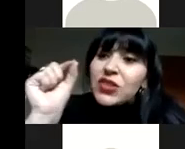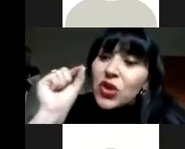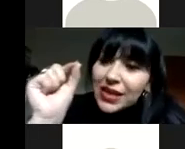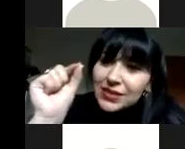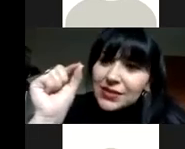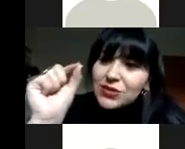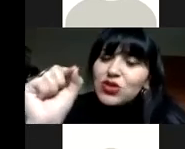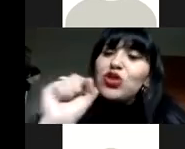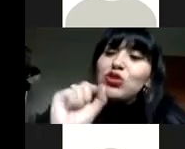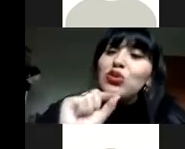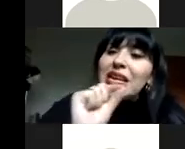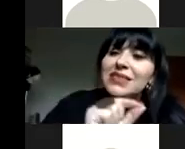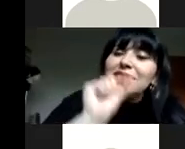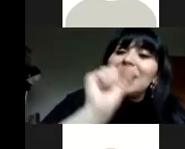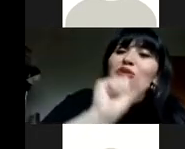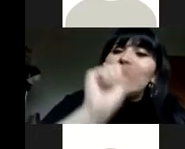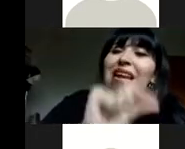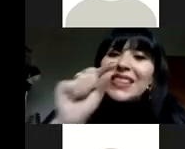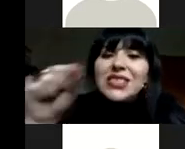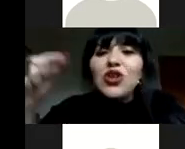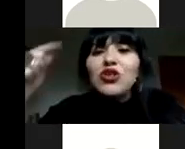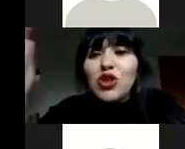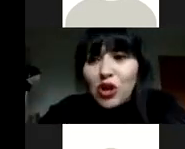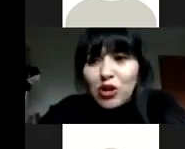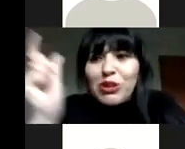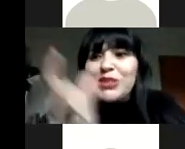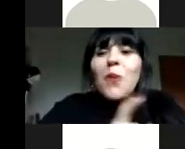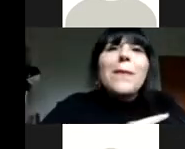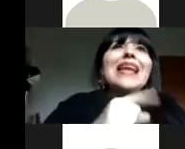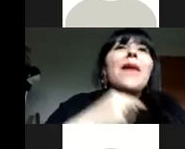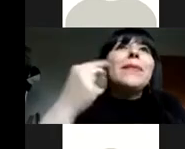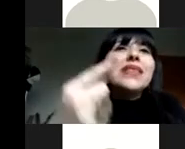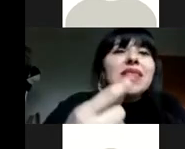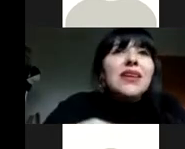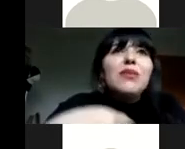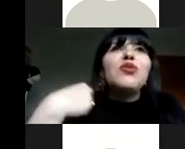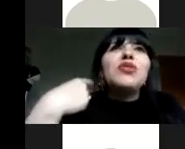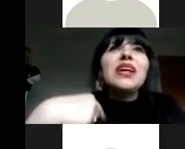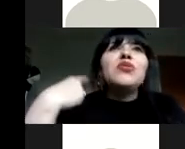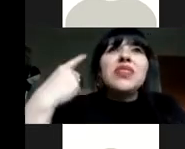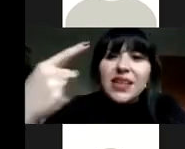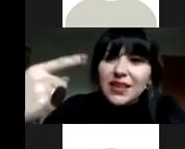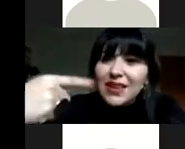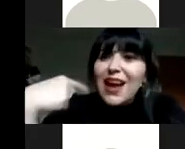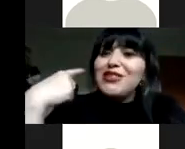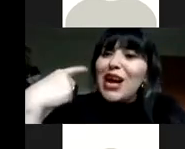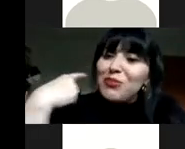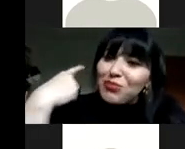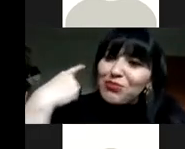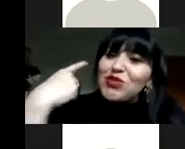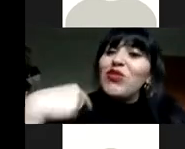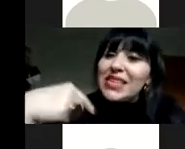Las drogas son sustancias que ayudan al descontrol. Por eso malamente me podría ayudar